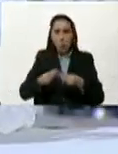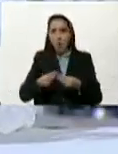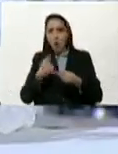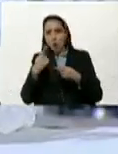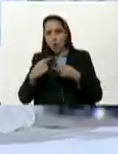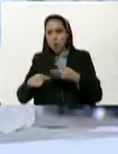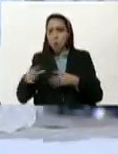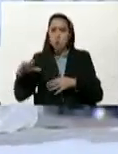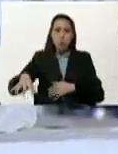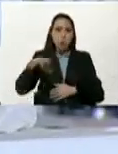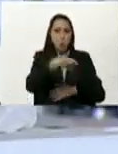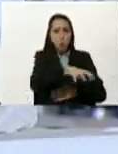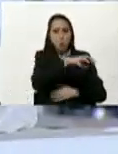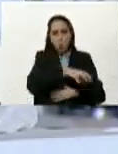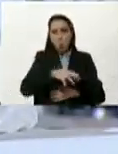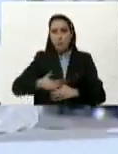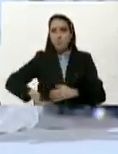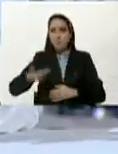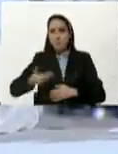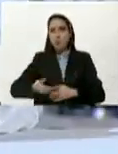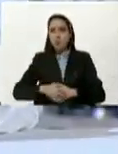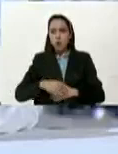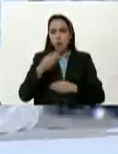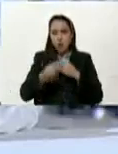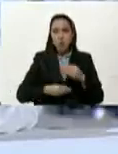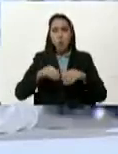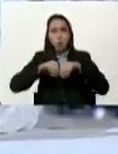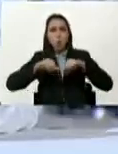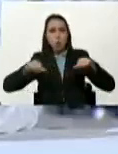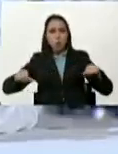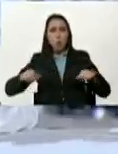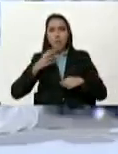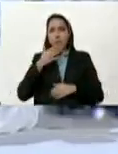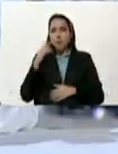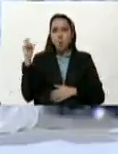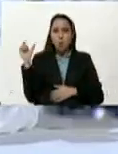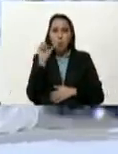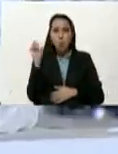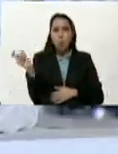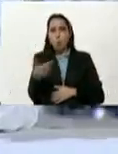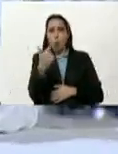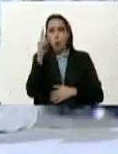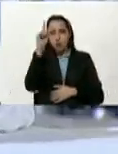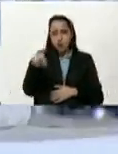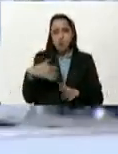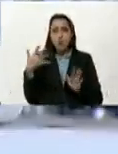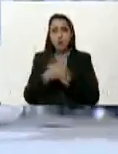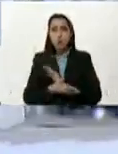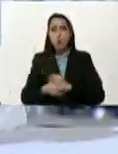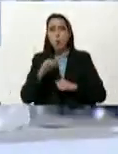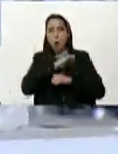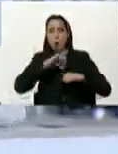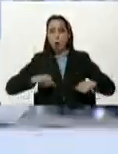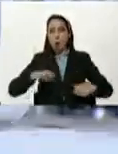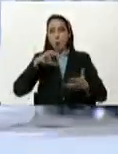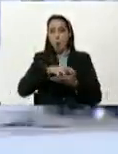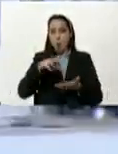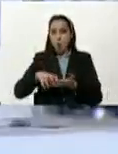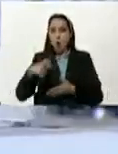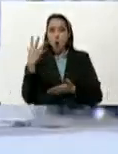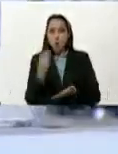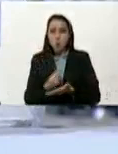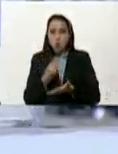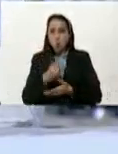algunos estados emblemáticos en el ciclo cerealero como el caso de guárico y el comportamiento similares portuguesa en monagas